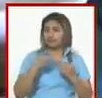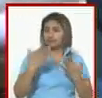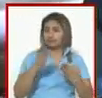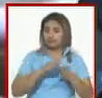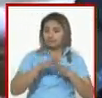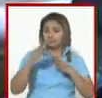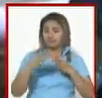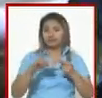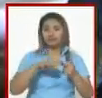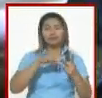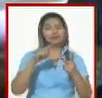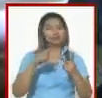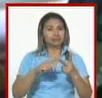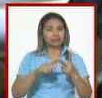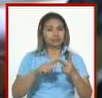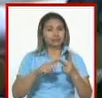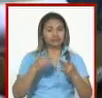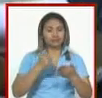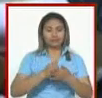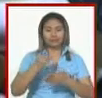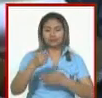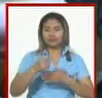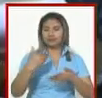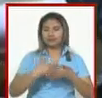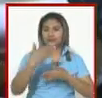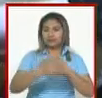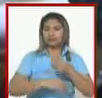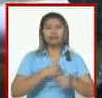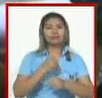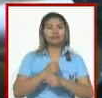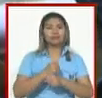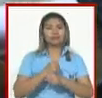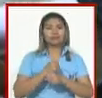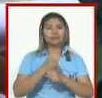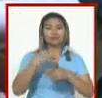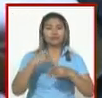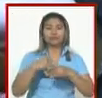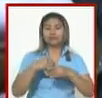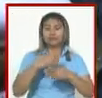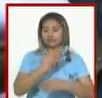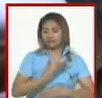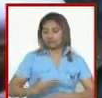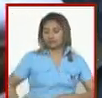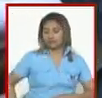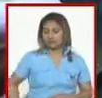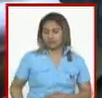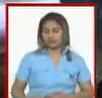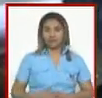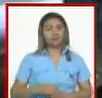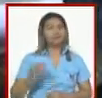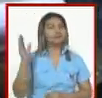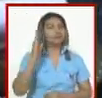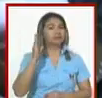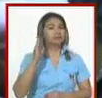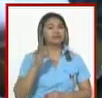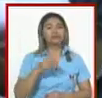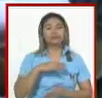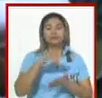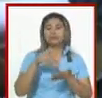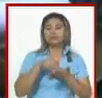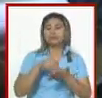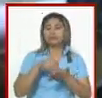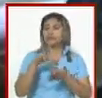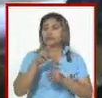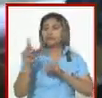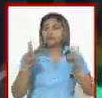determinada y segundo hasta agosto del próximo año va de la inscripción de candados de la presidencia ni ningún partido de centroderecha